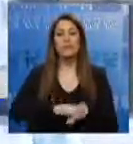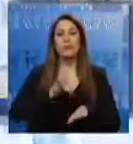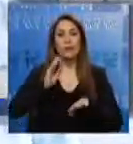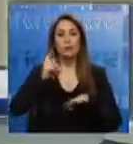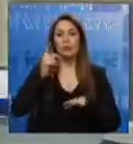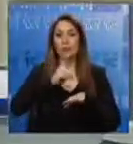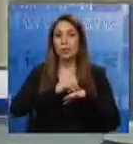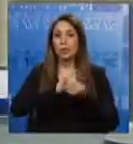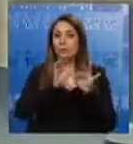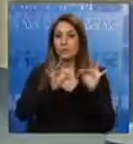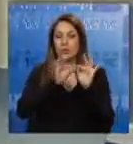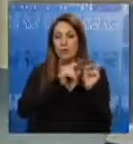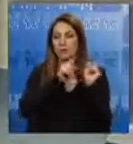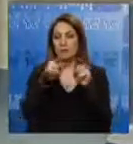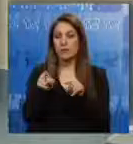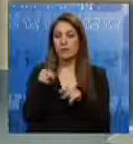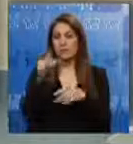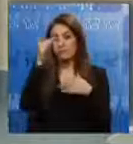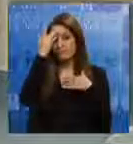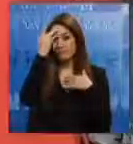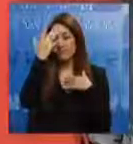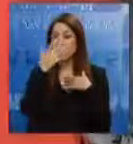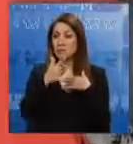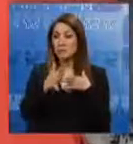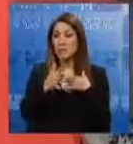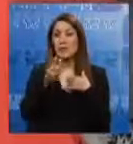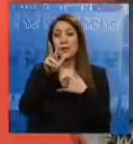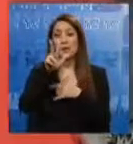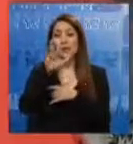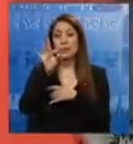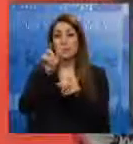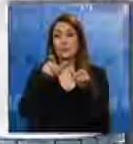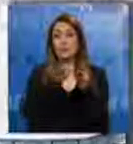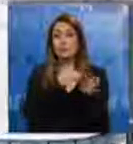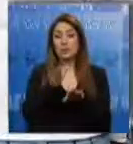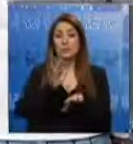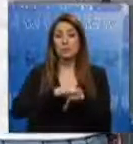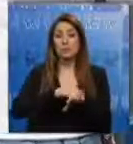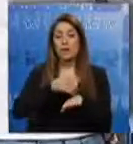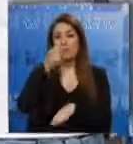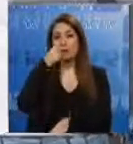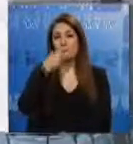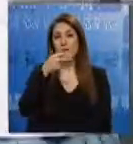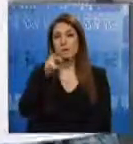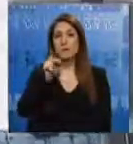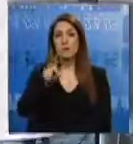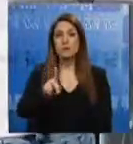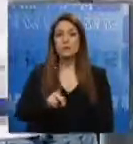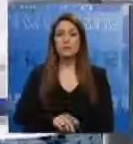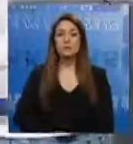ir donde un médico. En Ecuador esta enfermedad ha cobrado ya la vida de 39 personas. Karen Haro, TC Televisión.